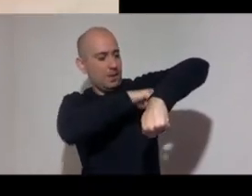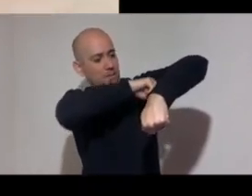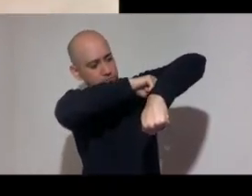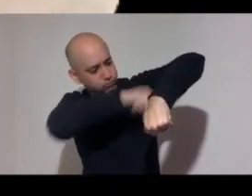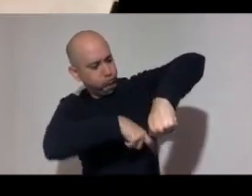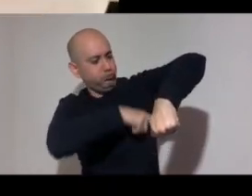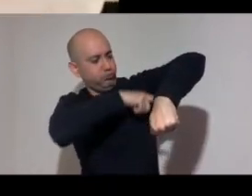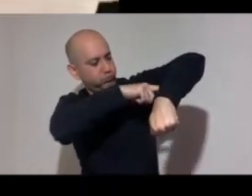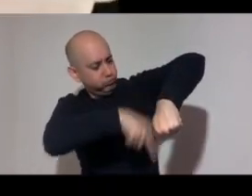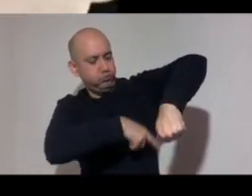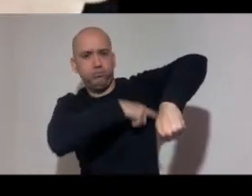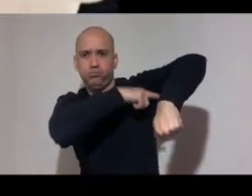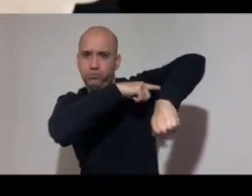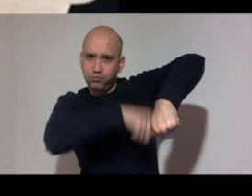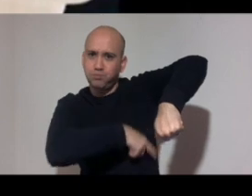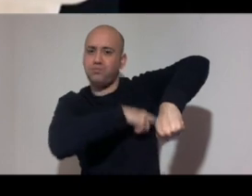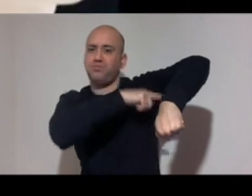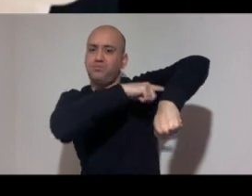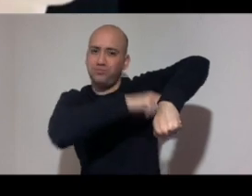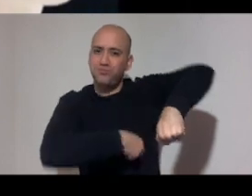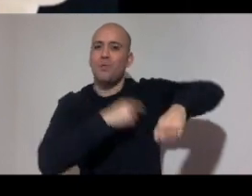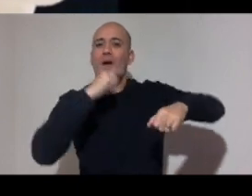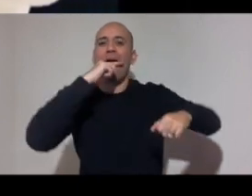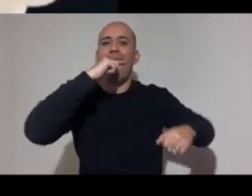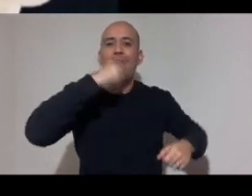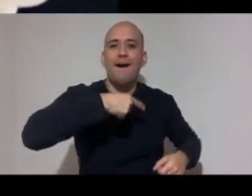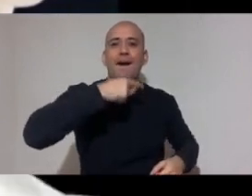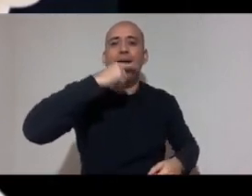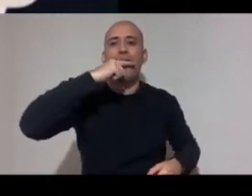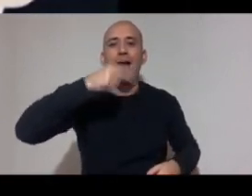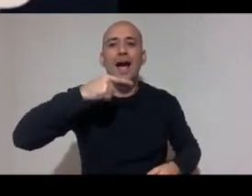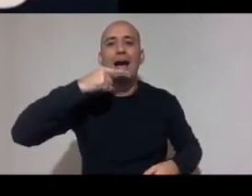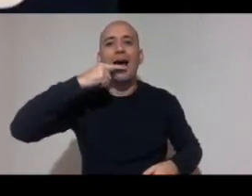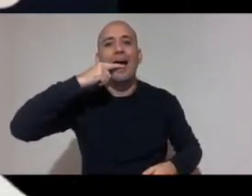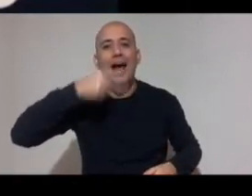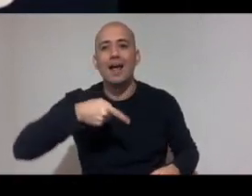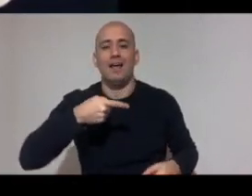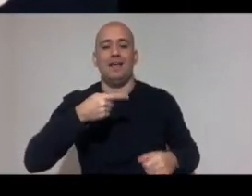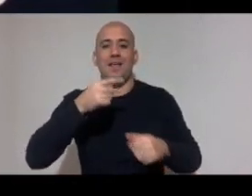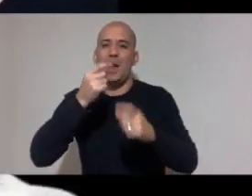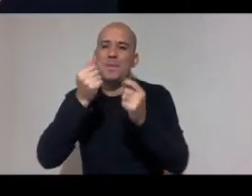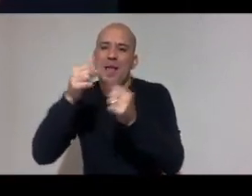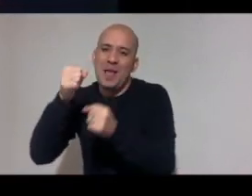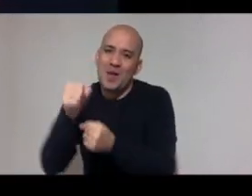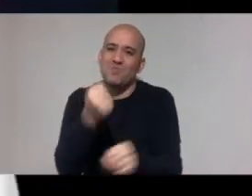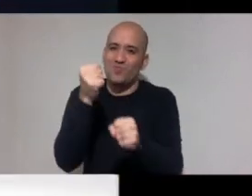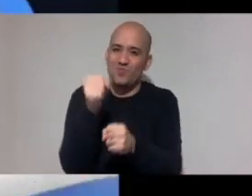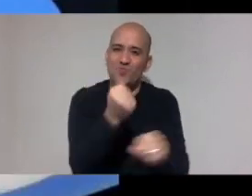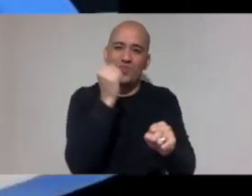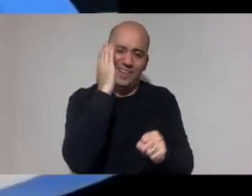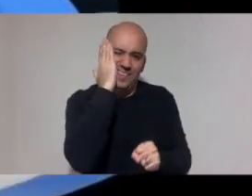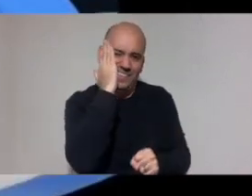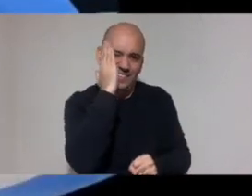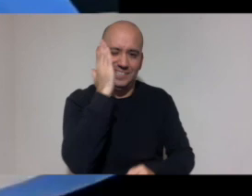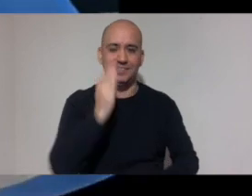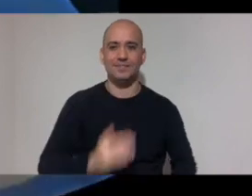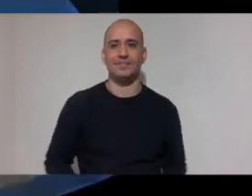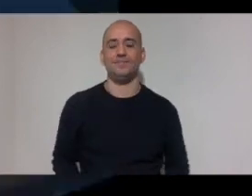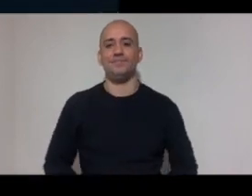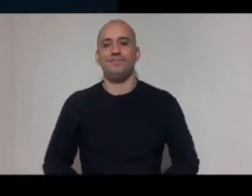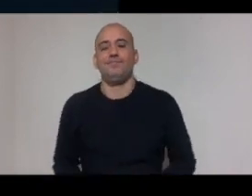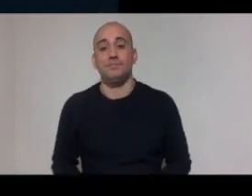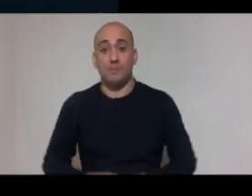ninguna. También podemos cambiar la dirección del cepillo para hacer un mejor barrido.